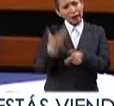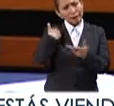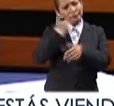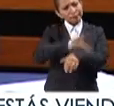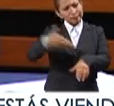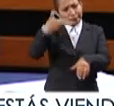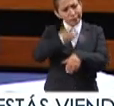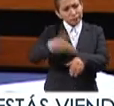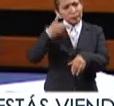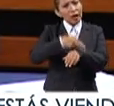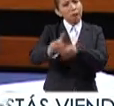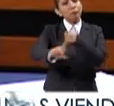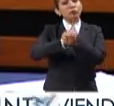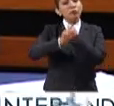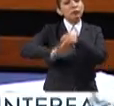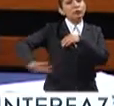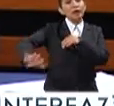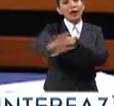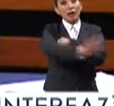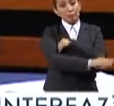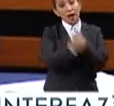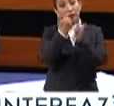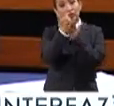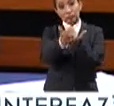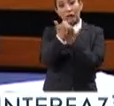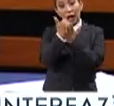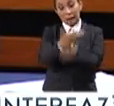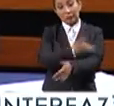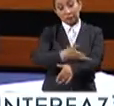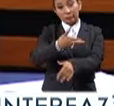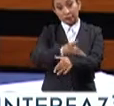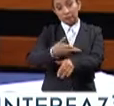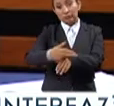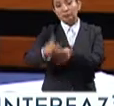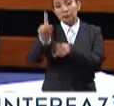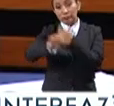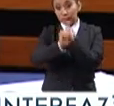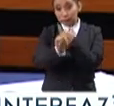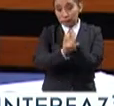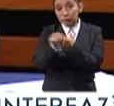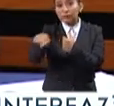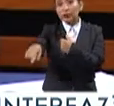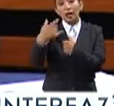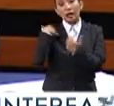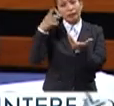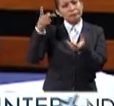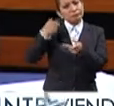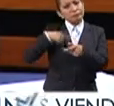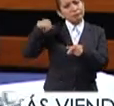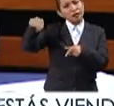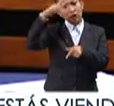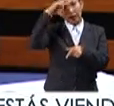solucionar un problema bueno ayudarnos a ayudar a sonar un problema en